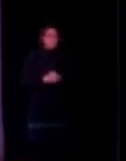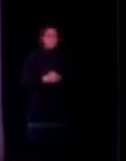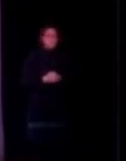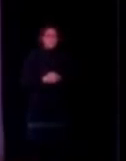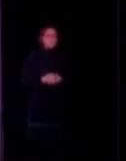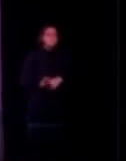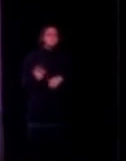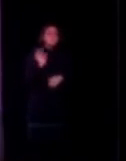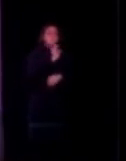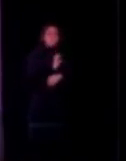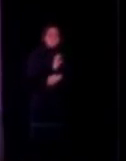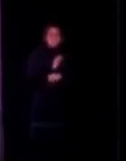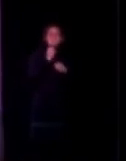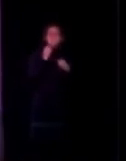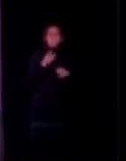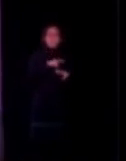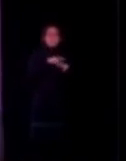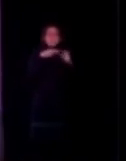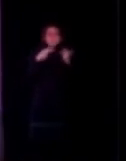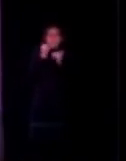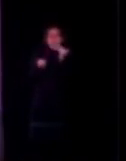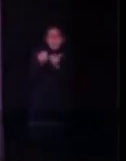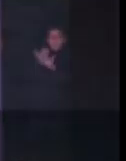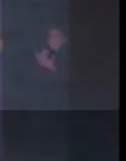Porque, egunon, es que ricasco, Isabel.